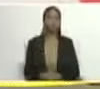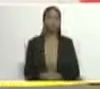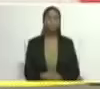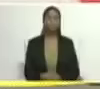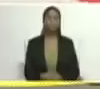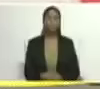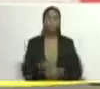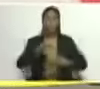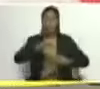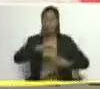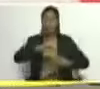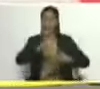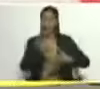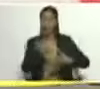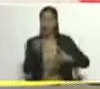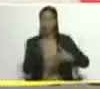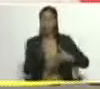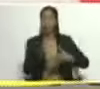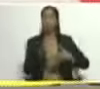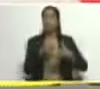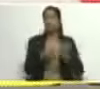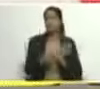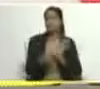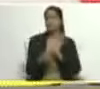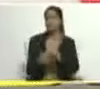el ALBA ha demostrado una gran capacidad